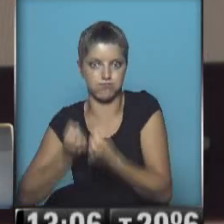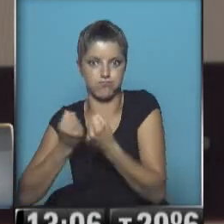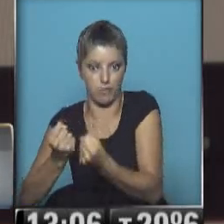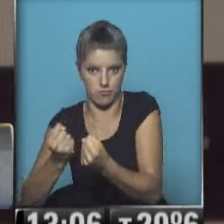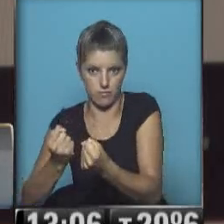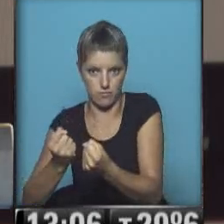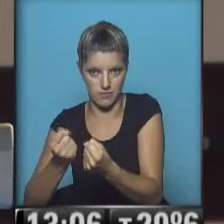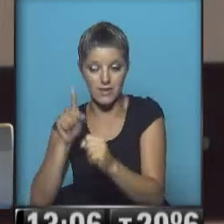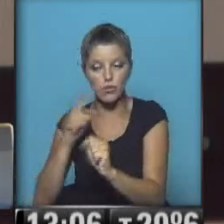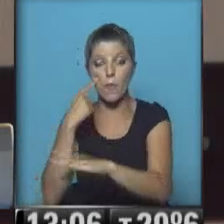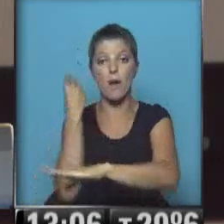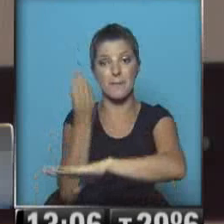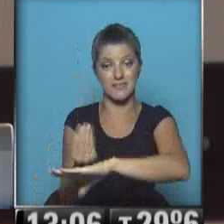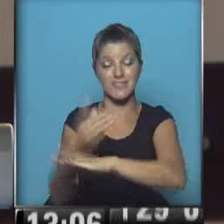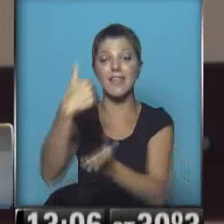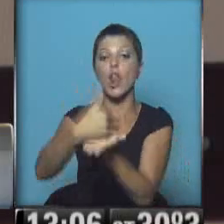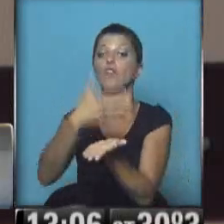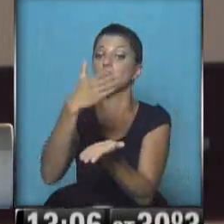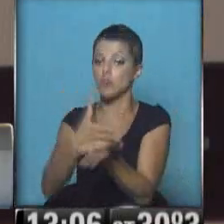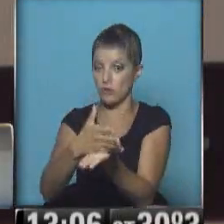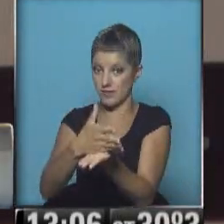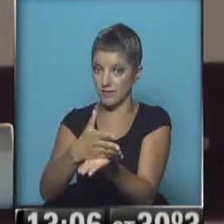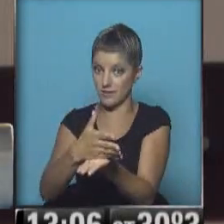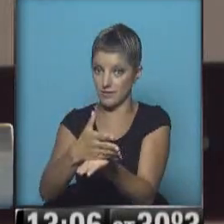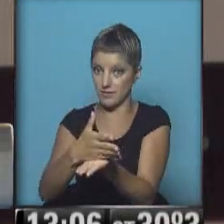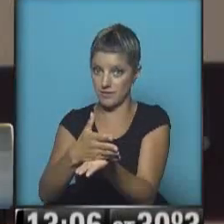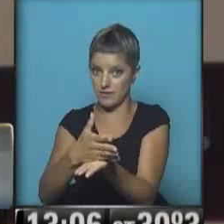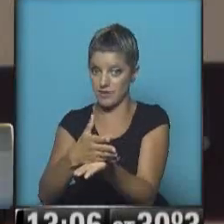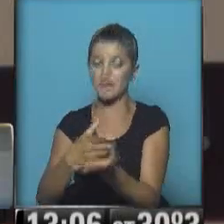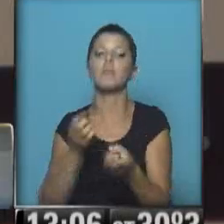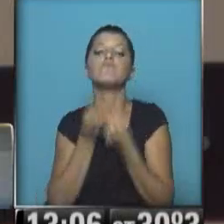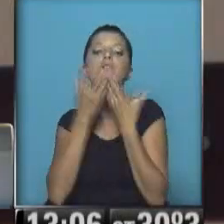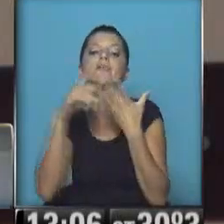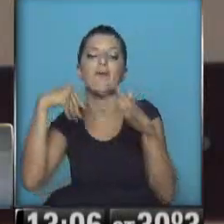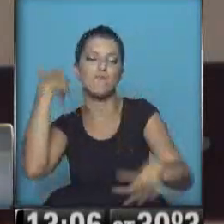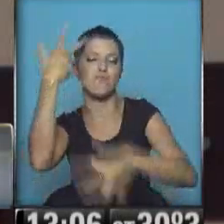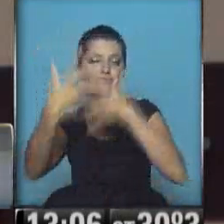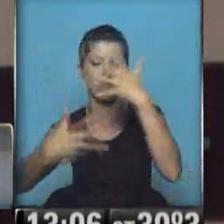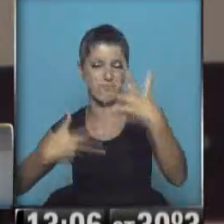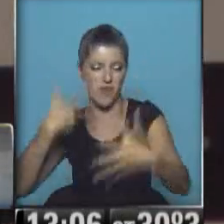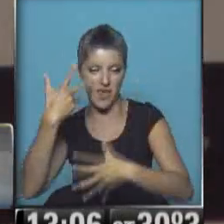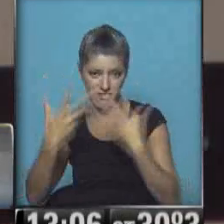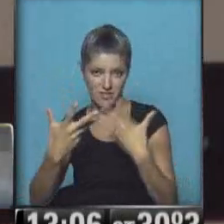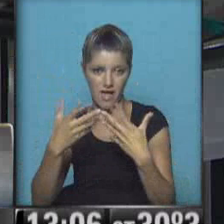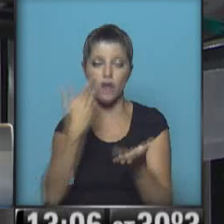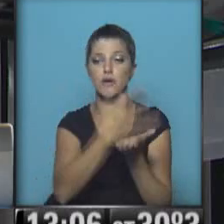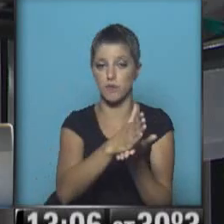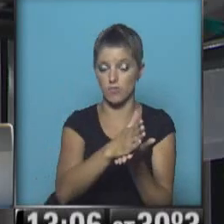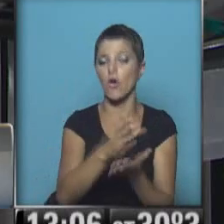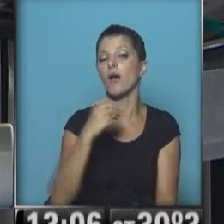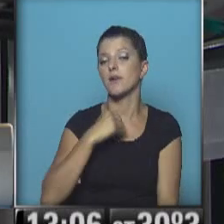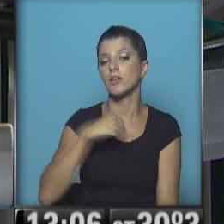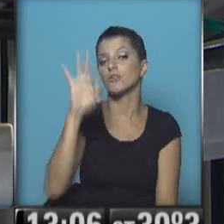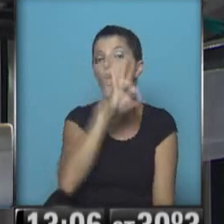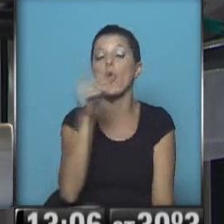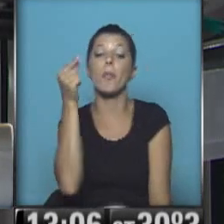manera representan a esos sectores que expresan de otra forma violenta la discriminación religiosa o